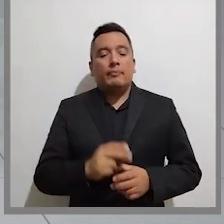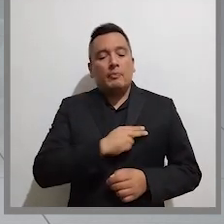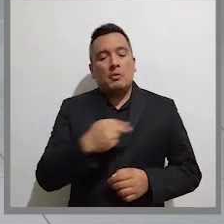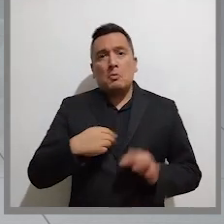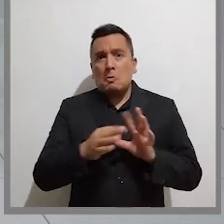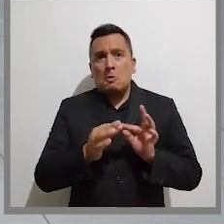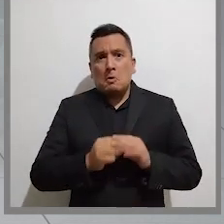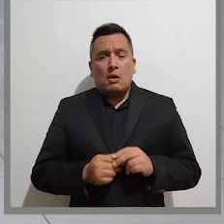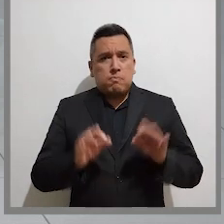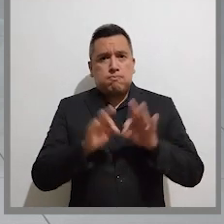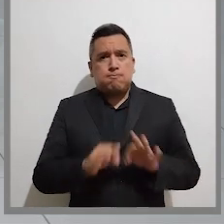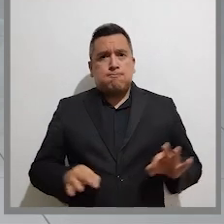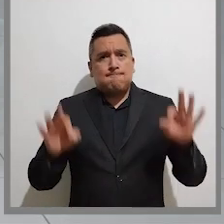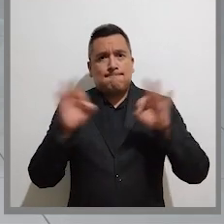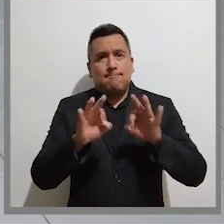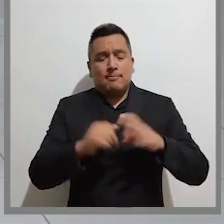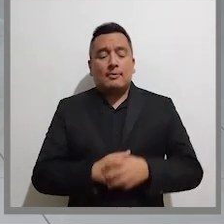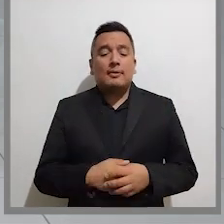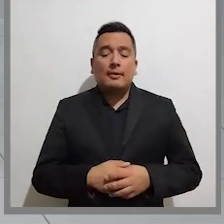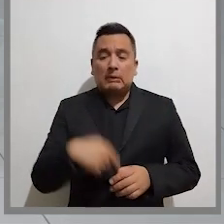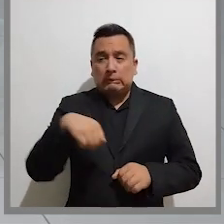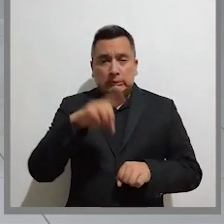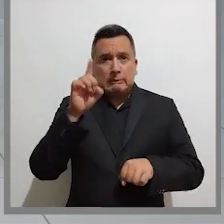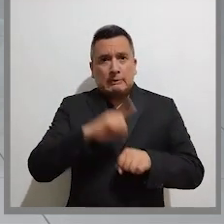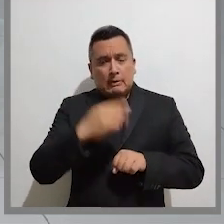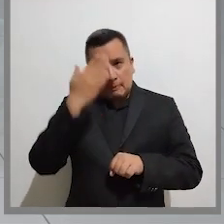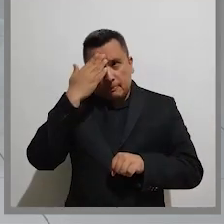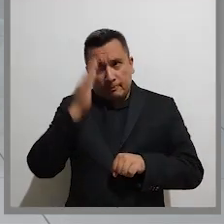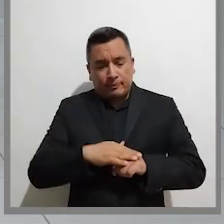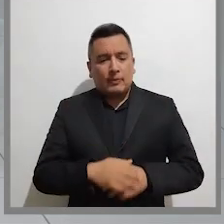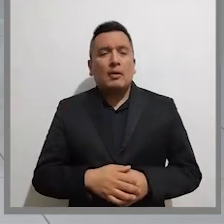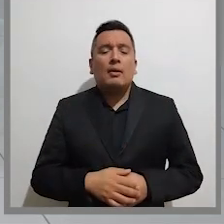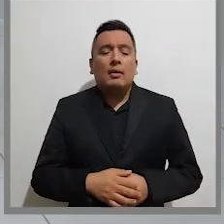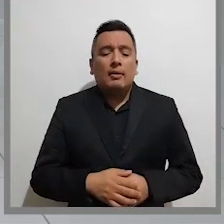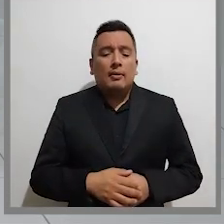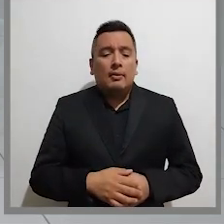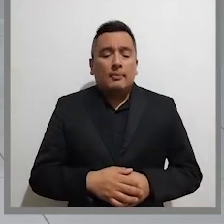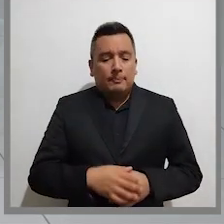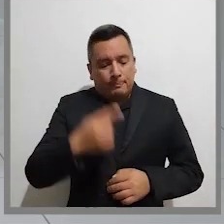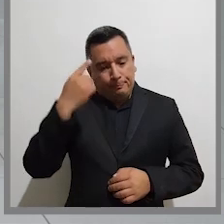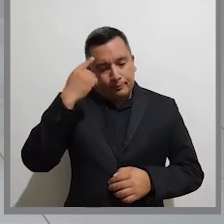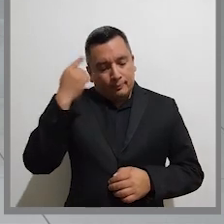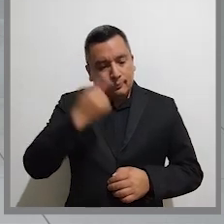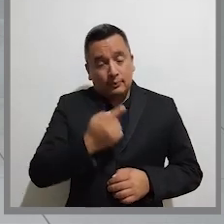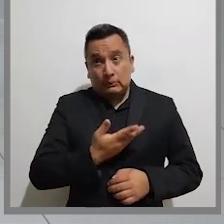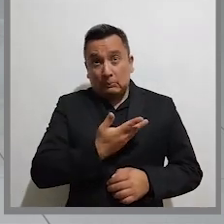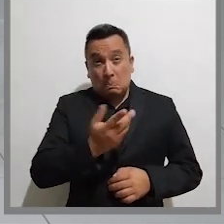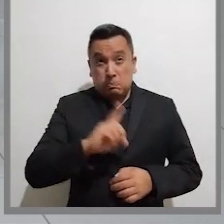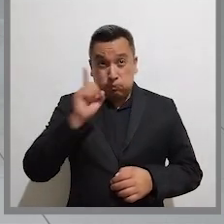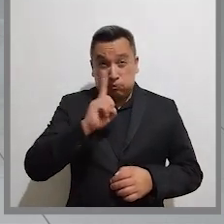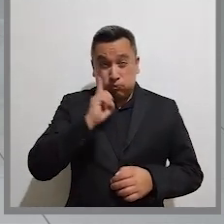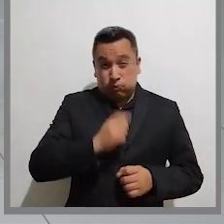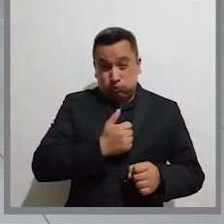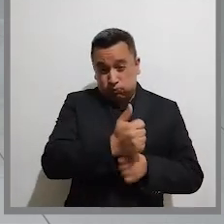estamos hablando de la importancia que se tiene en esta conmemoración, de la lucha que se tiene, la erradicación y la necesidad que se